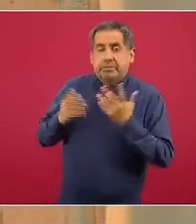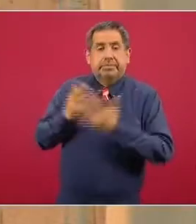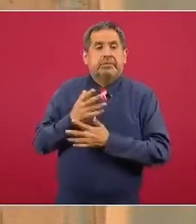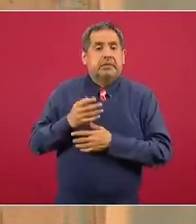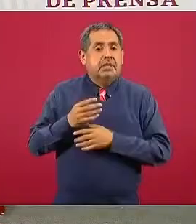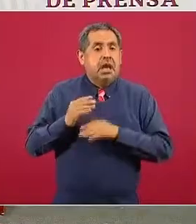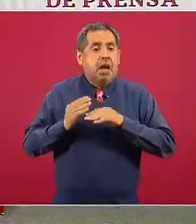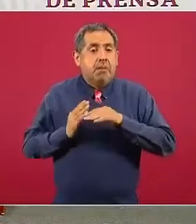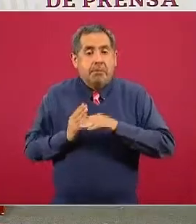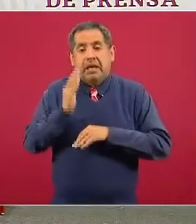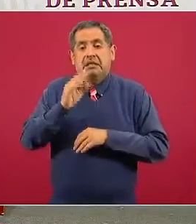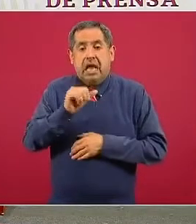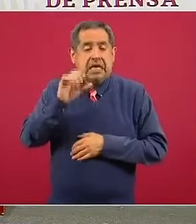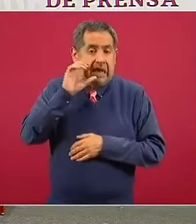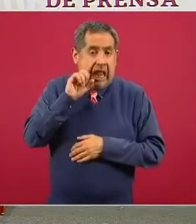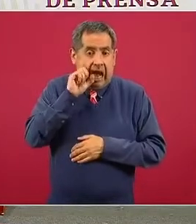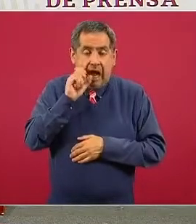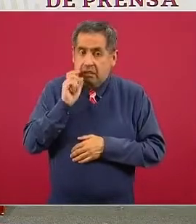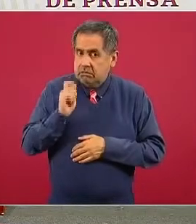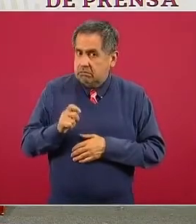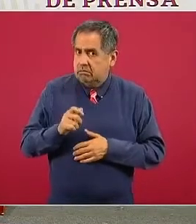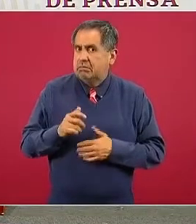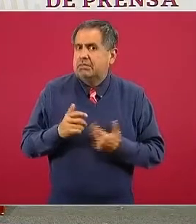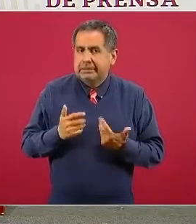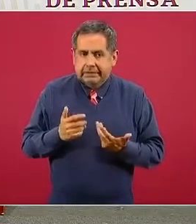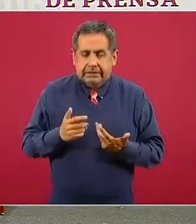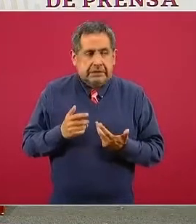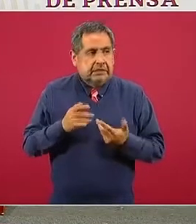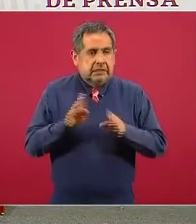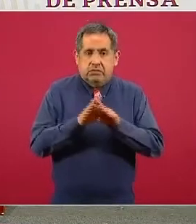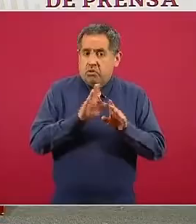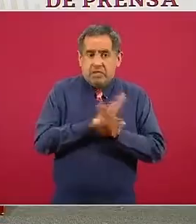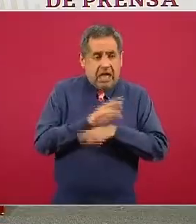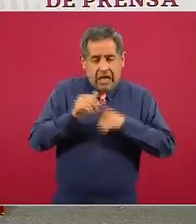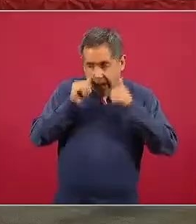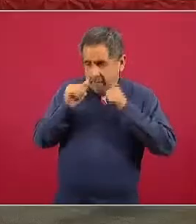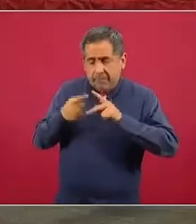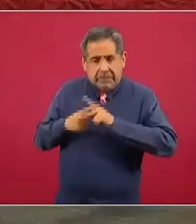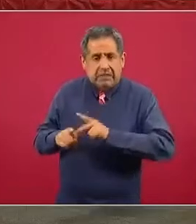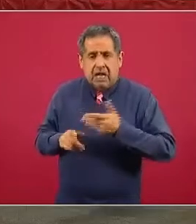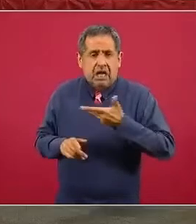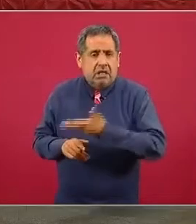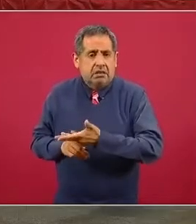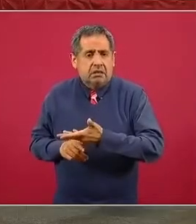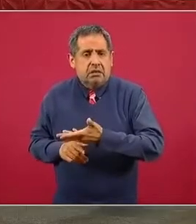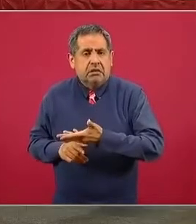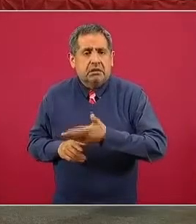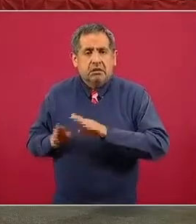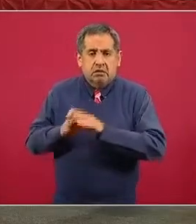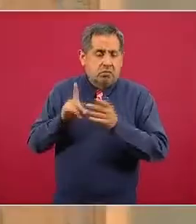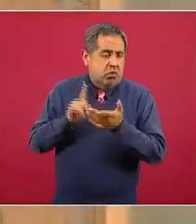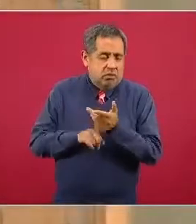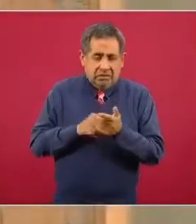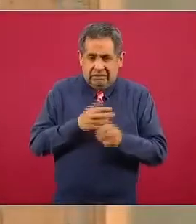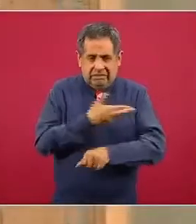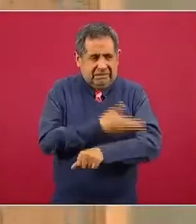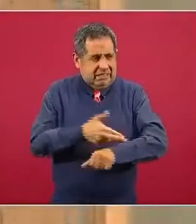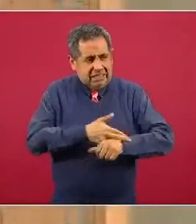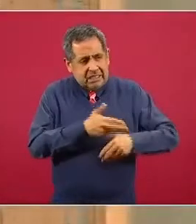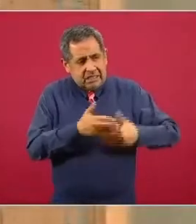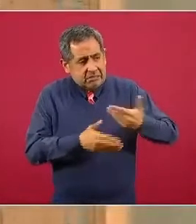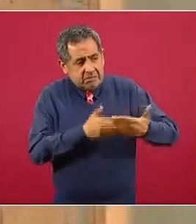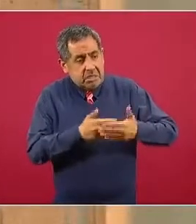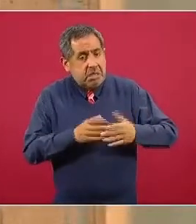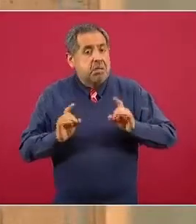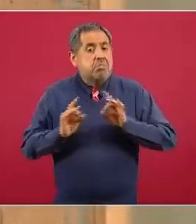llega al color naranja, entonces la reconversión debe ya de iniciar, porque esta reconversión debe estar en proceso si